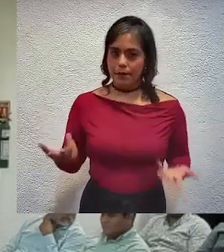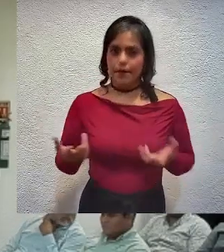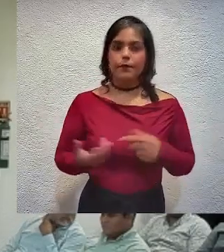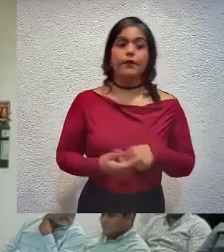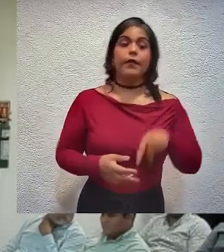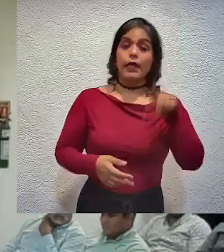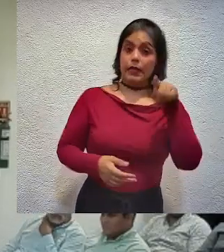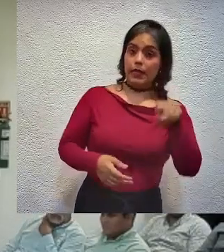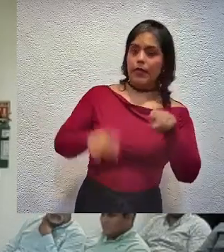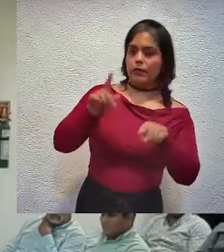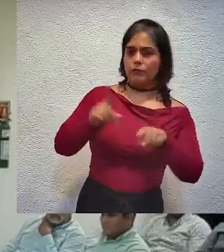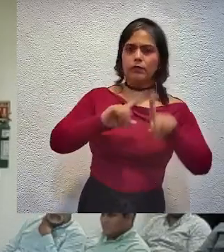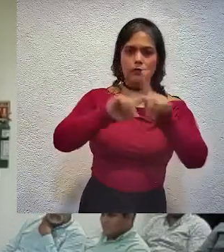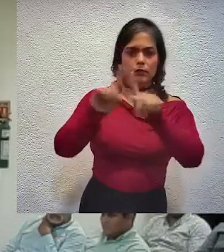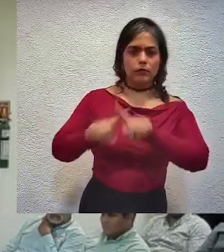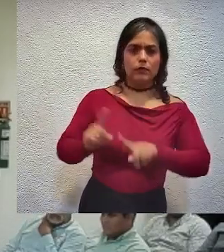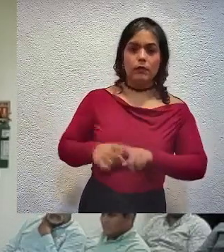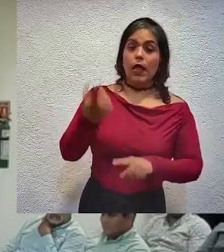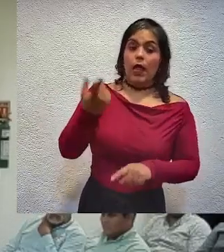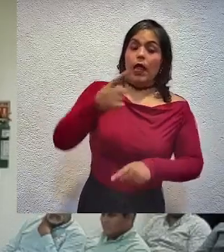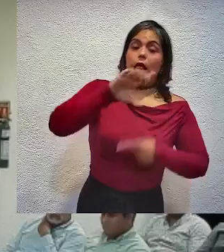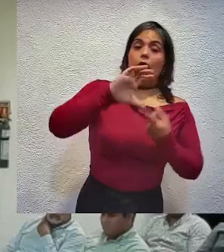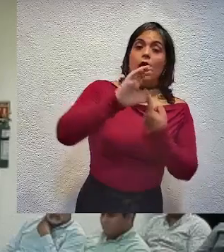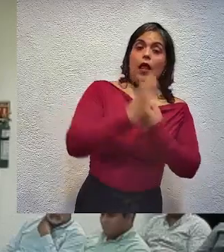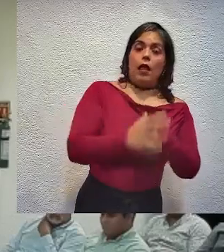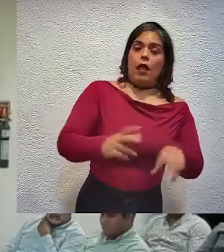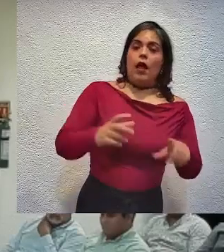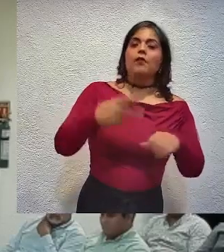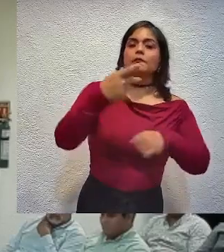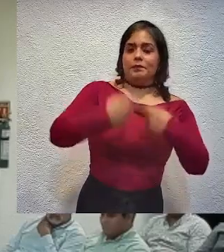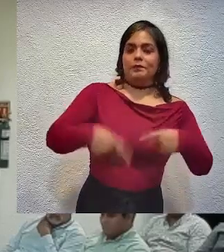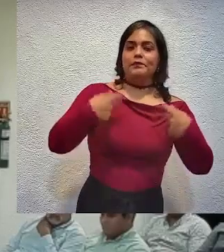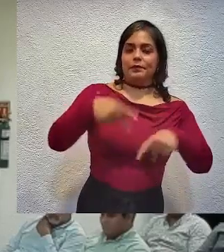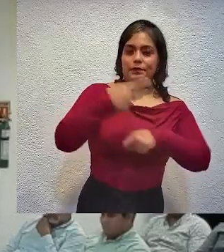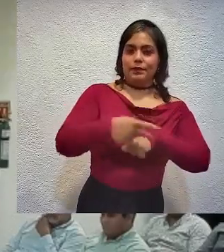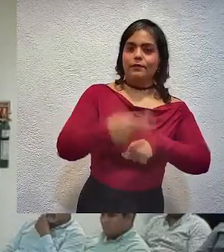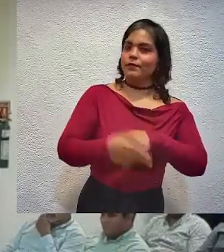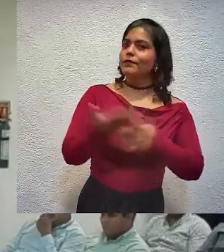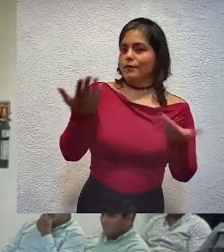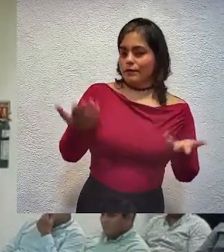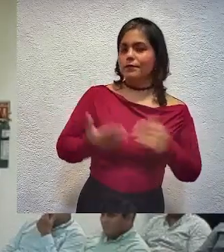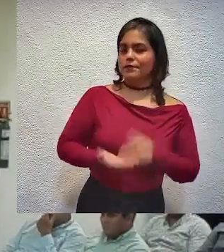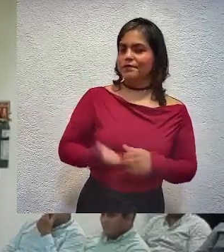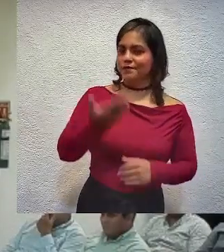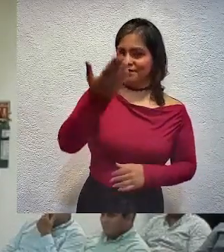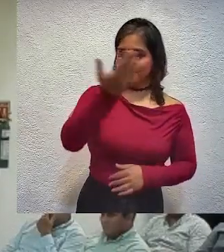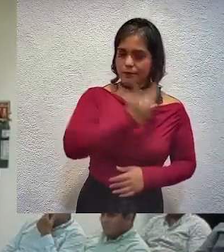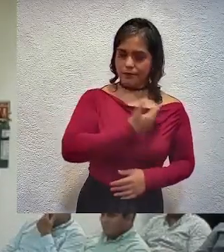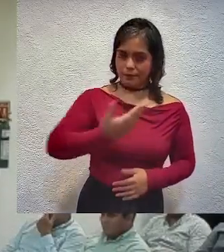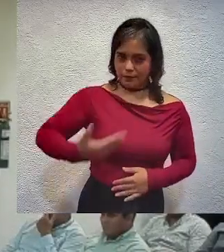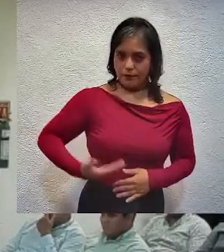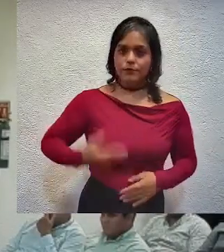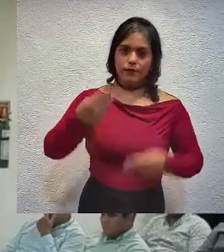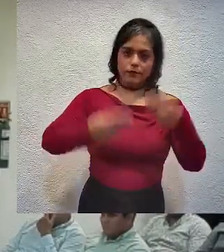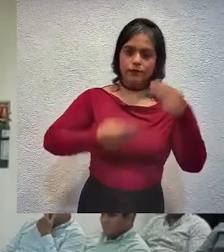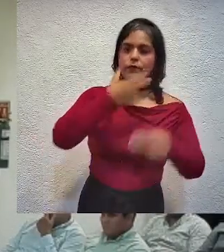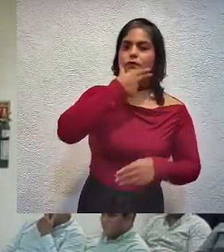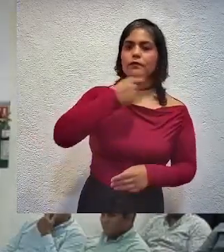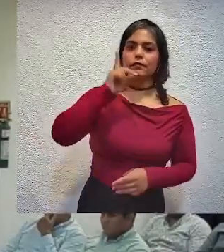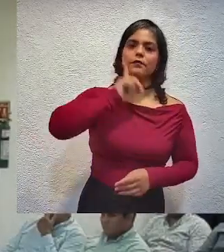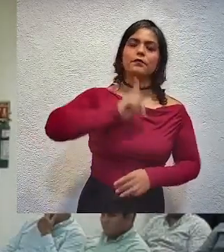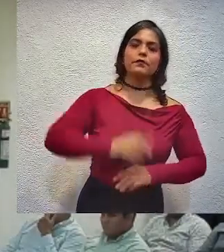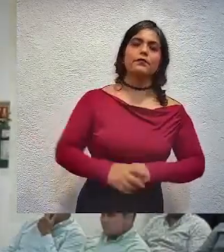efecto 2 que se ordenó a la Comisión de Víctimas Estatal. Es la cuenta del proyecto que se propone, magistrada presidenta, magistradas,